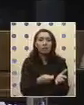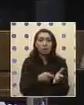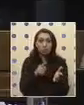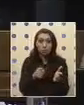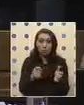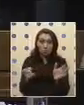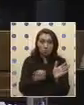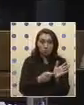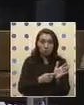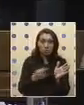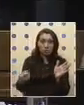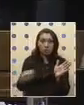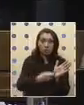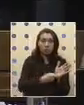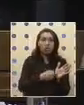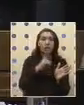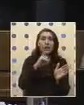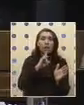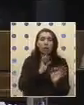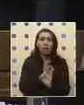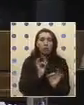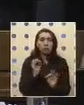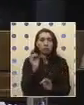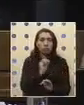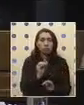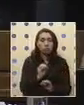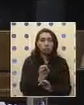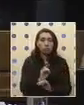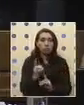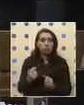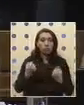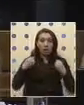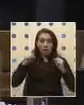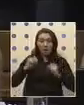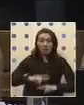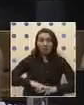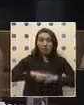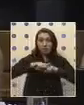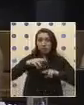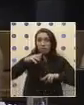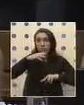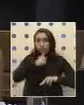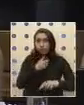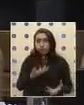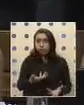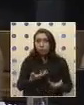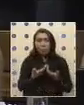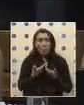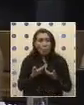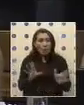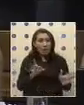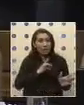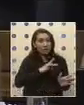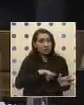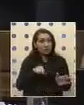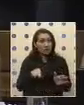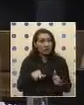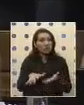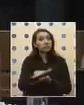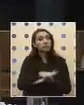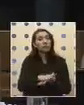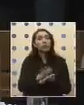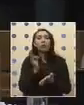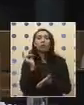a usted impuesto por una renta que no ha percibido y no ha entrado a su patrimonio. A cualquier chileno en esta situación